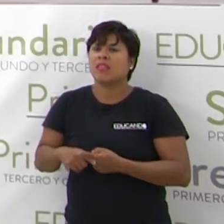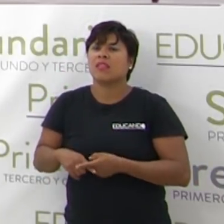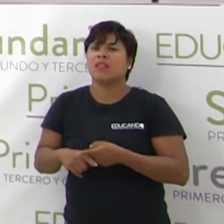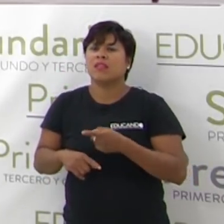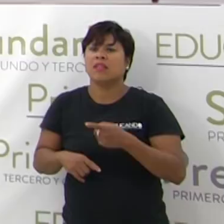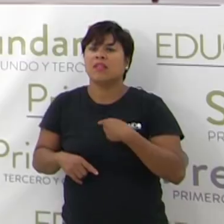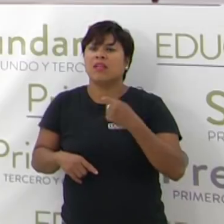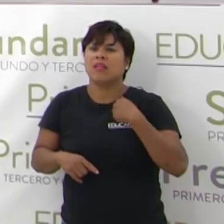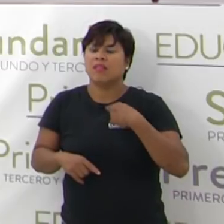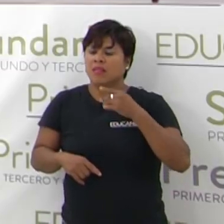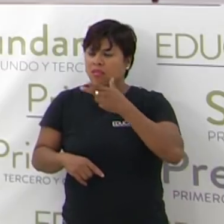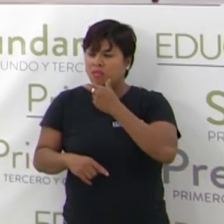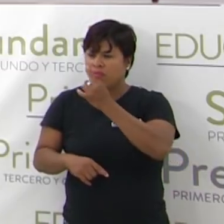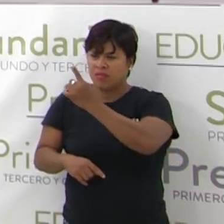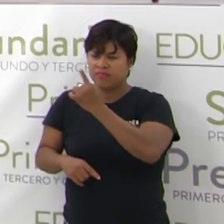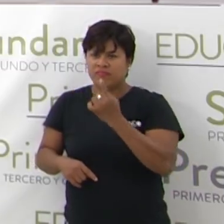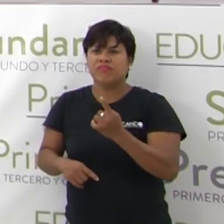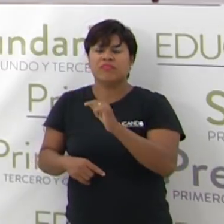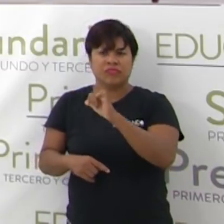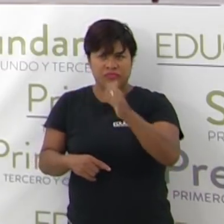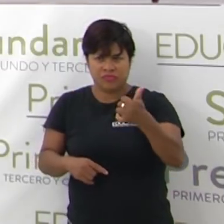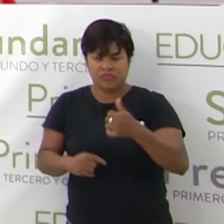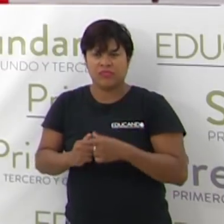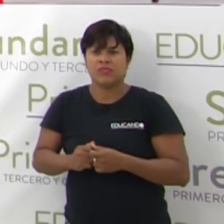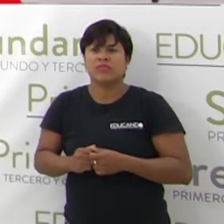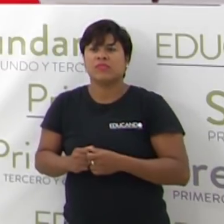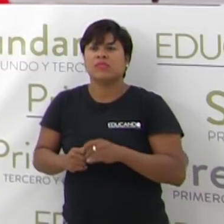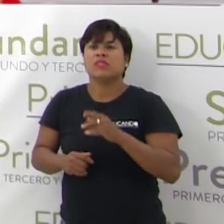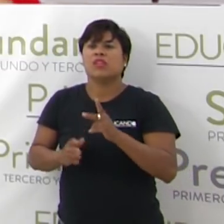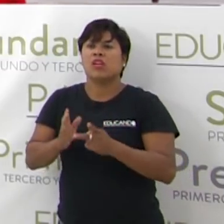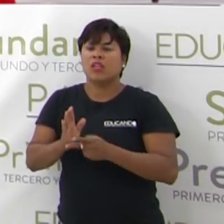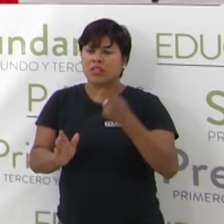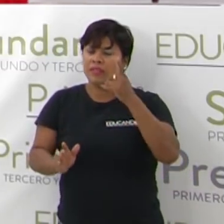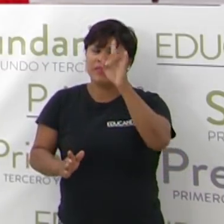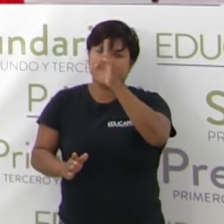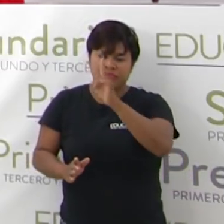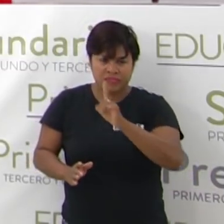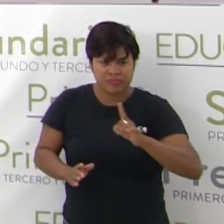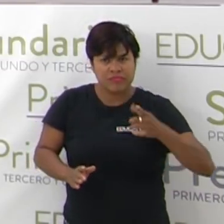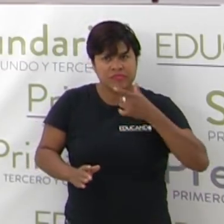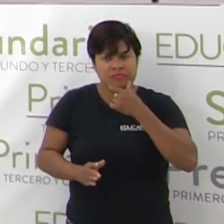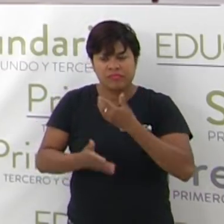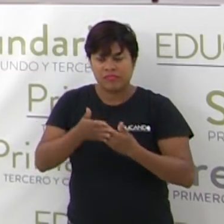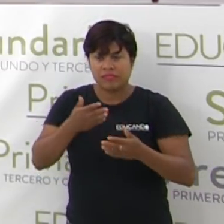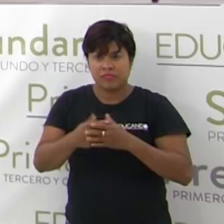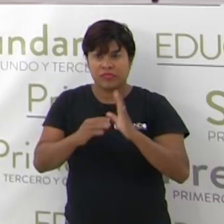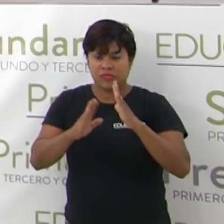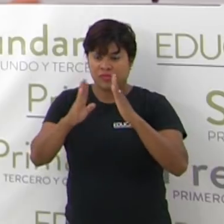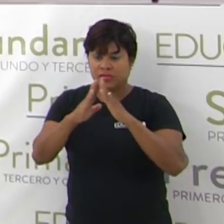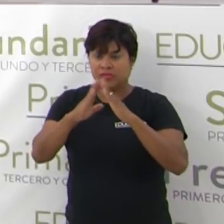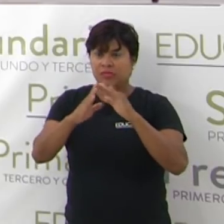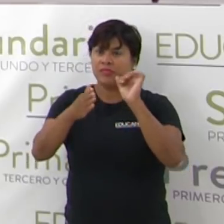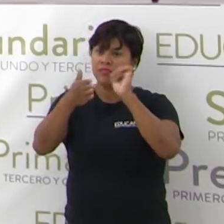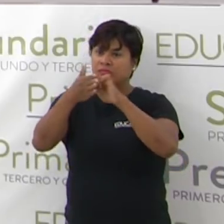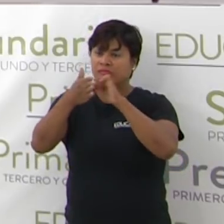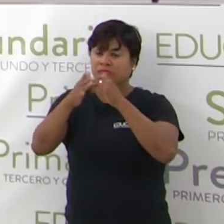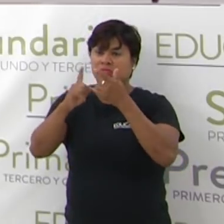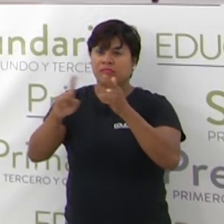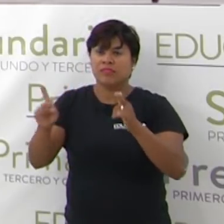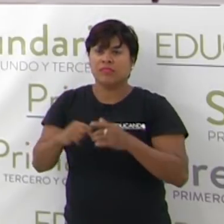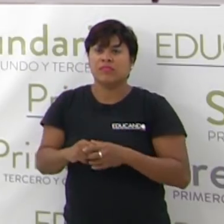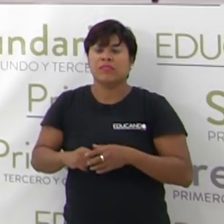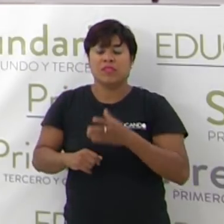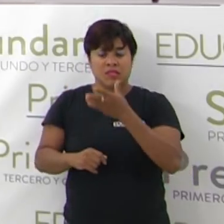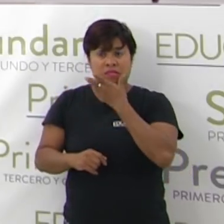mi consejero principal. ¿Y qué lo manda? Y ahí va el consejero principal. Cuando llegó, ¿qué creen que pasó?